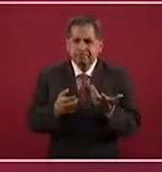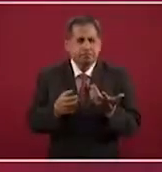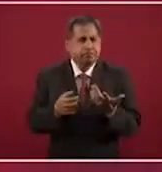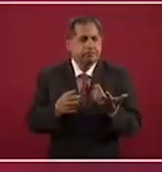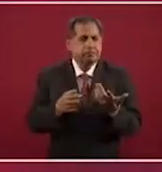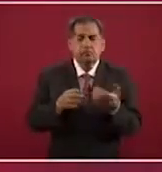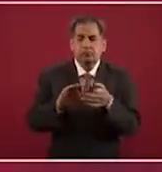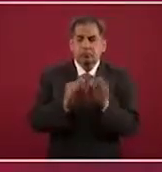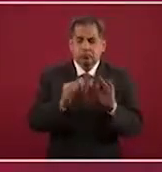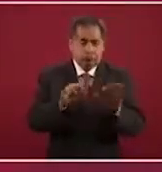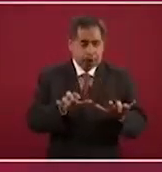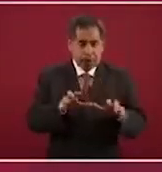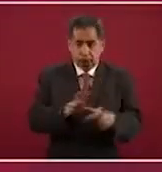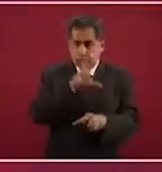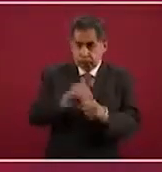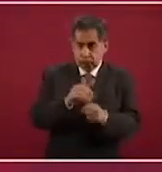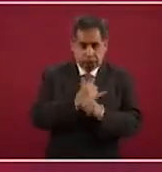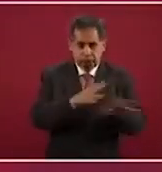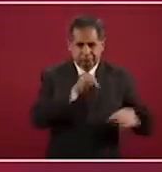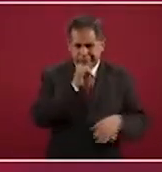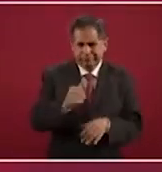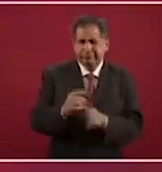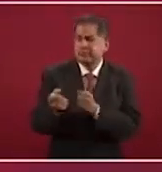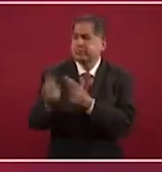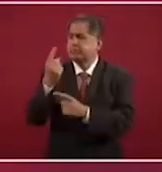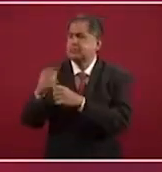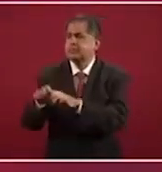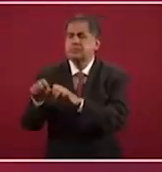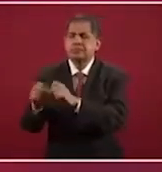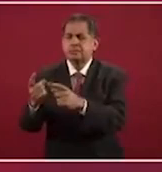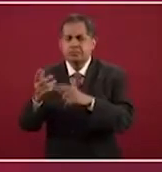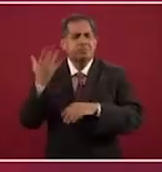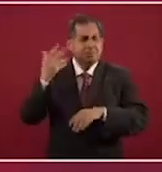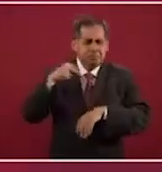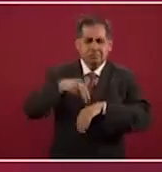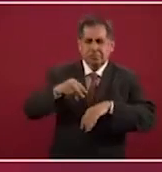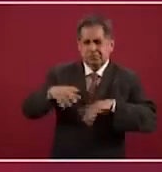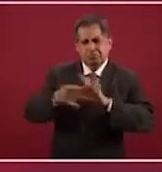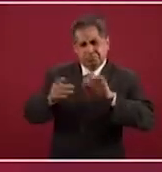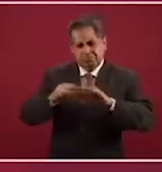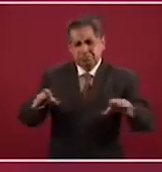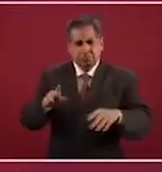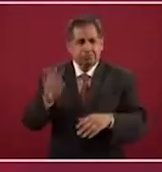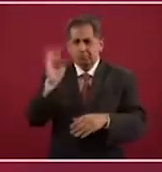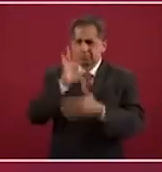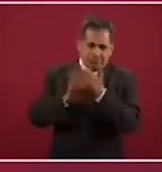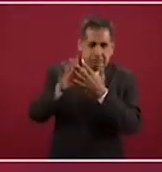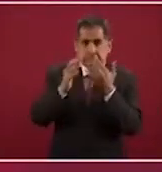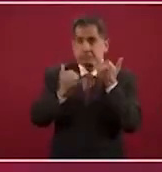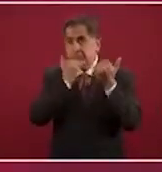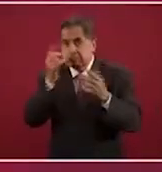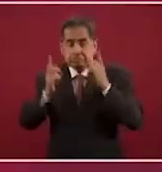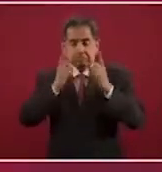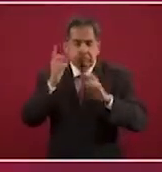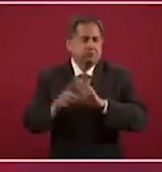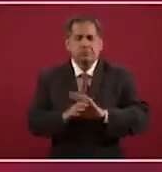periféricos, no nos afectó la información de Pemex. Desde un principio salimos a informar esto porque había especulación en